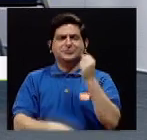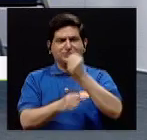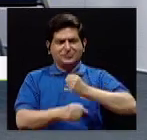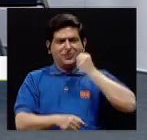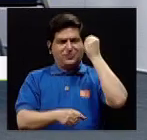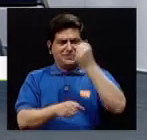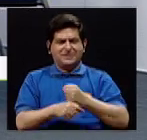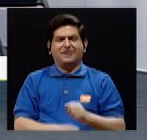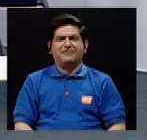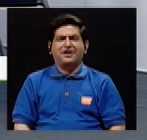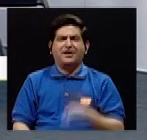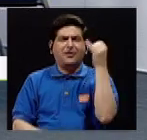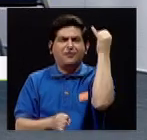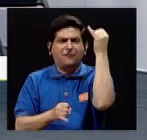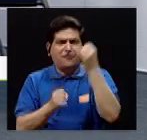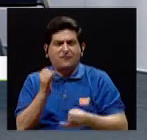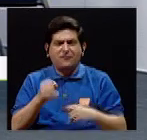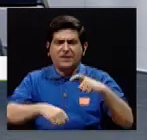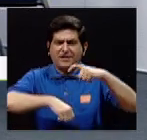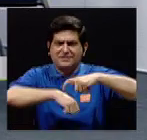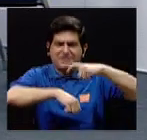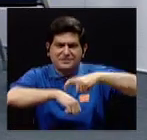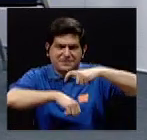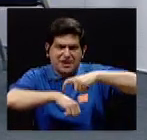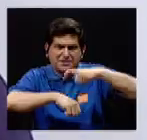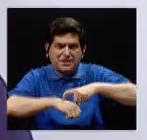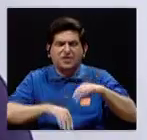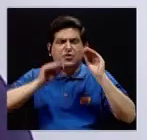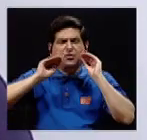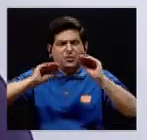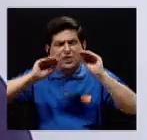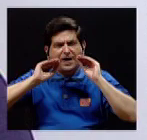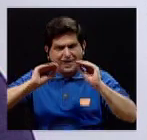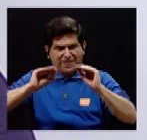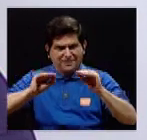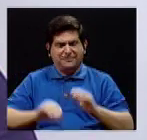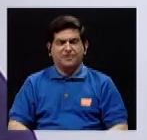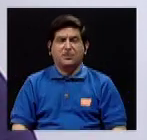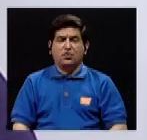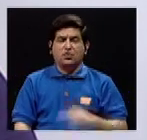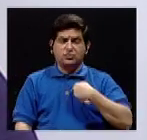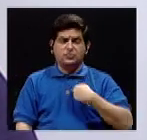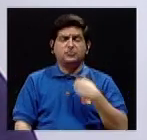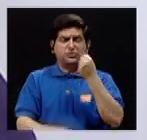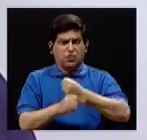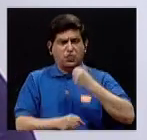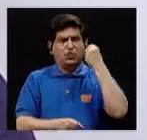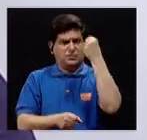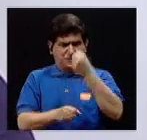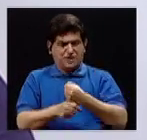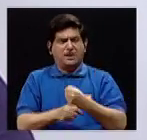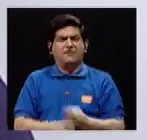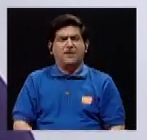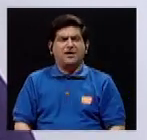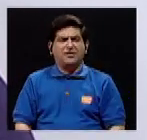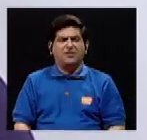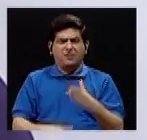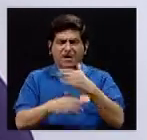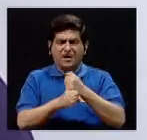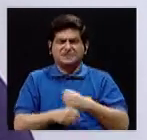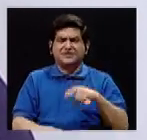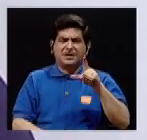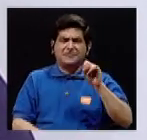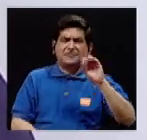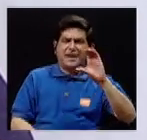trabajos de de fin de de periodo académico porque yo hice un trabajo o sea hice un trabajo